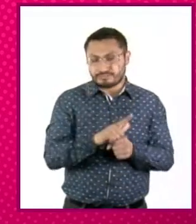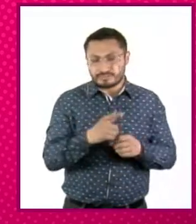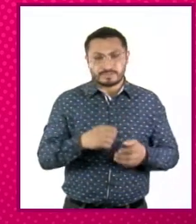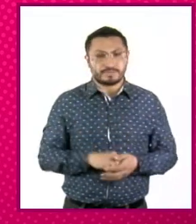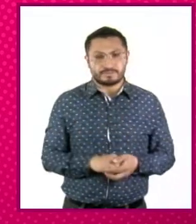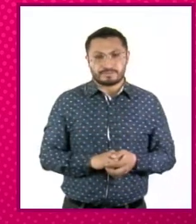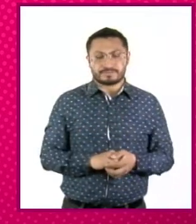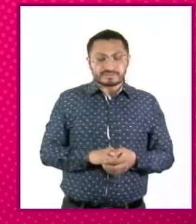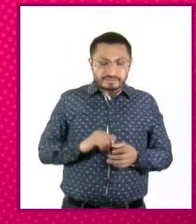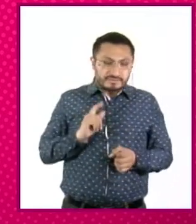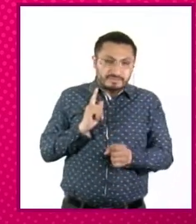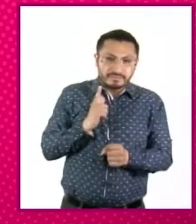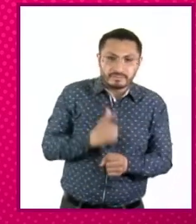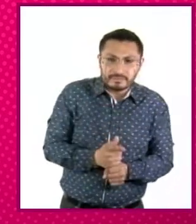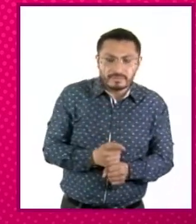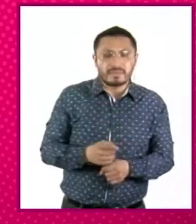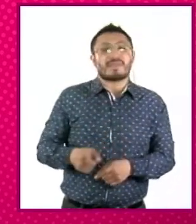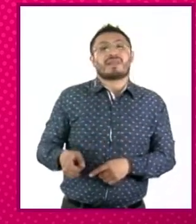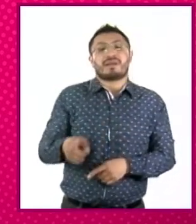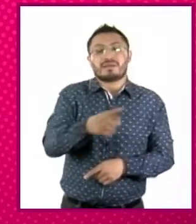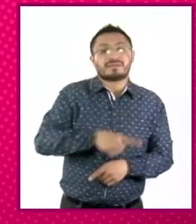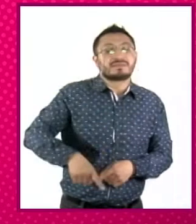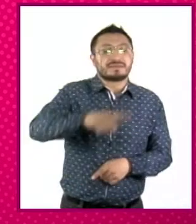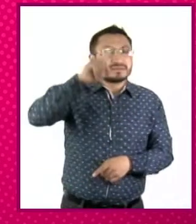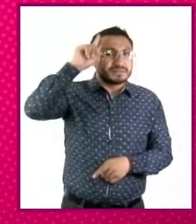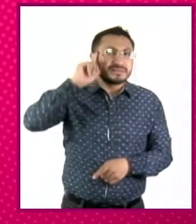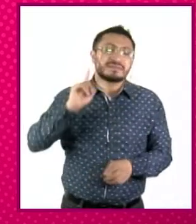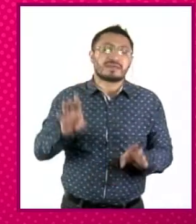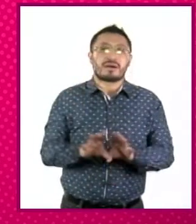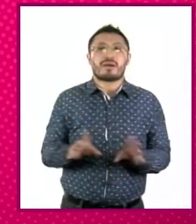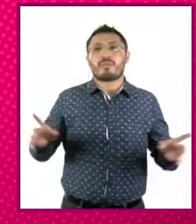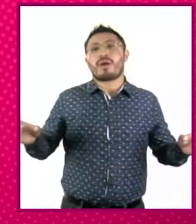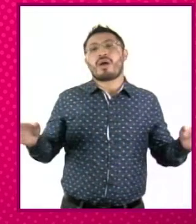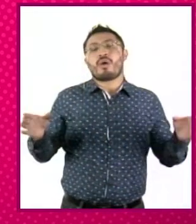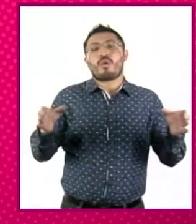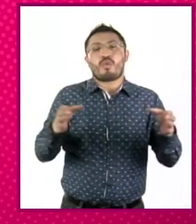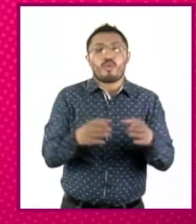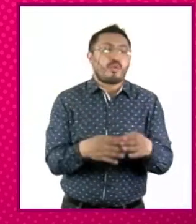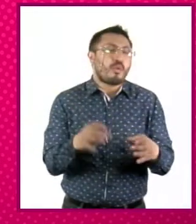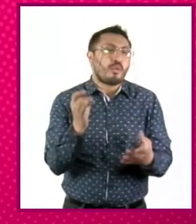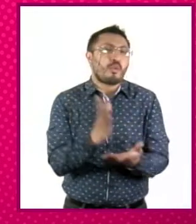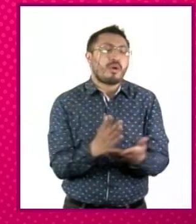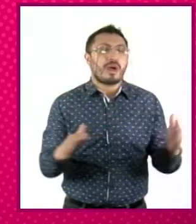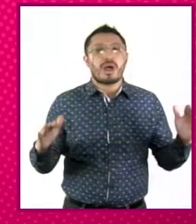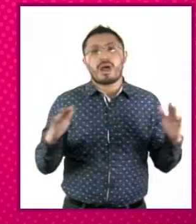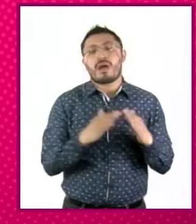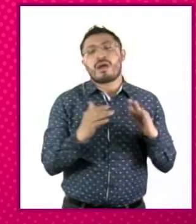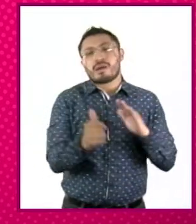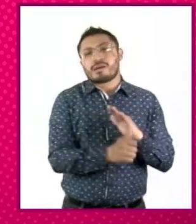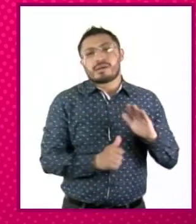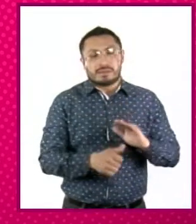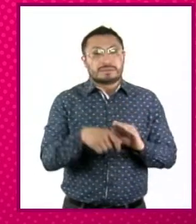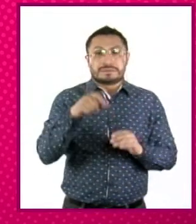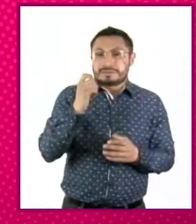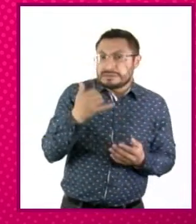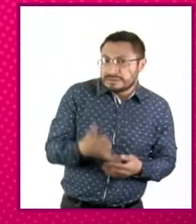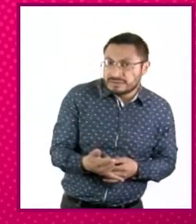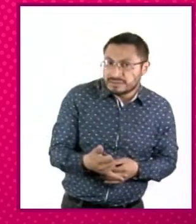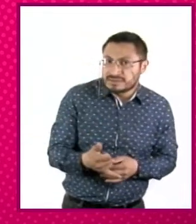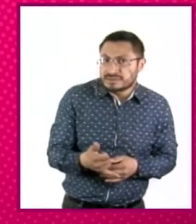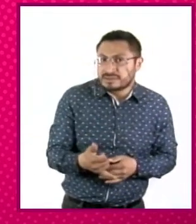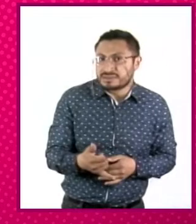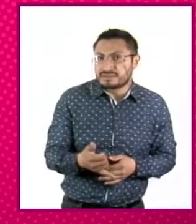Identifica que las mujeres son reducidas no solo a la esfera de lo privado, sino también son